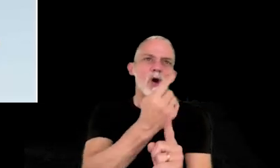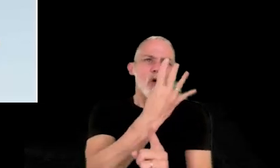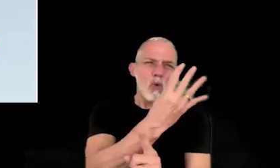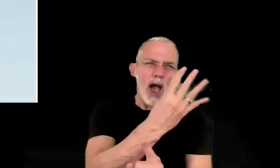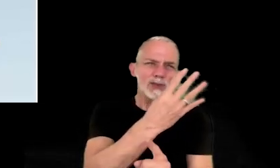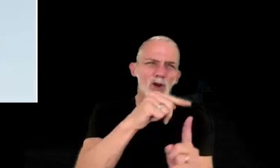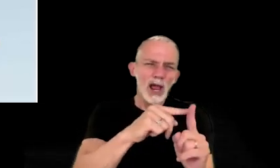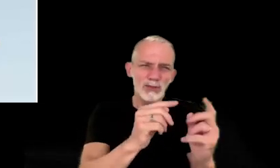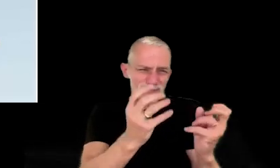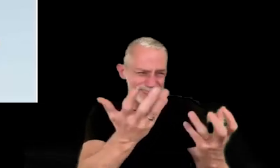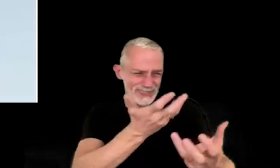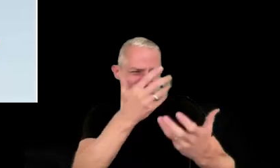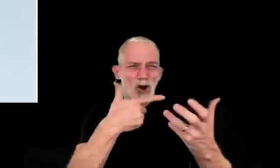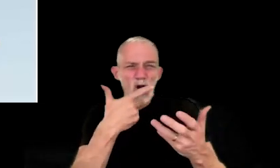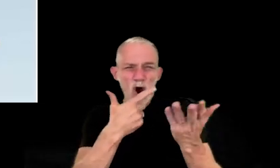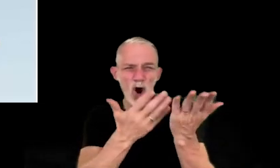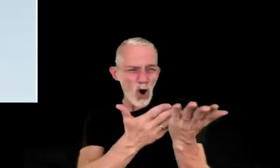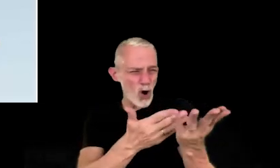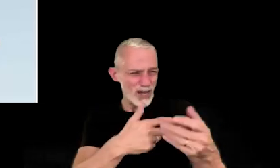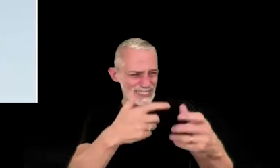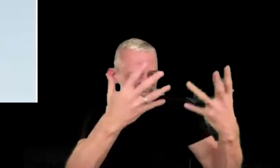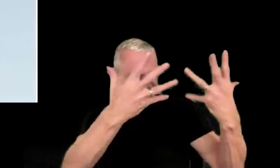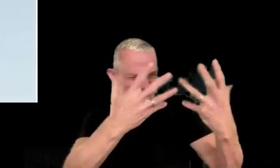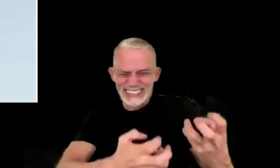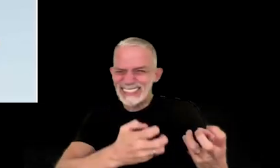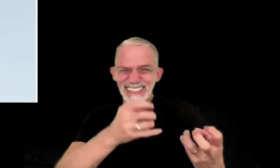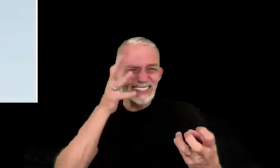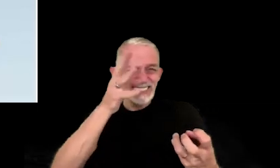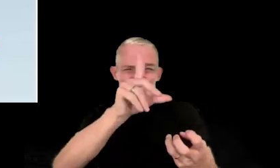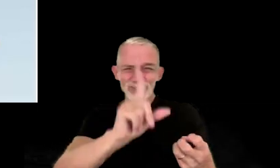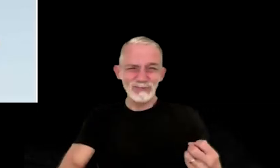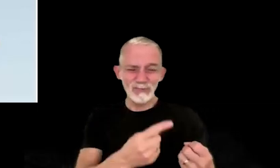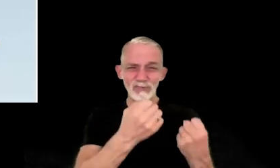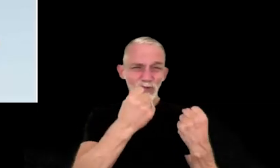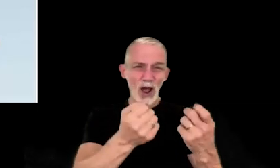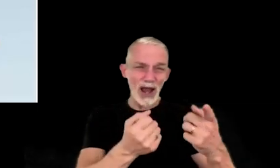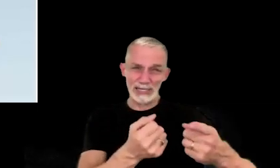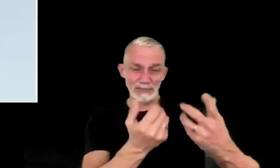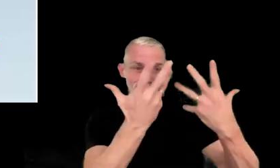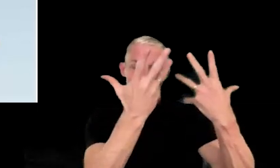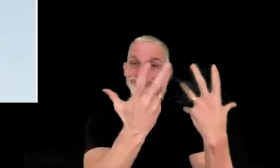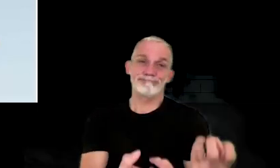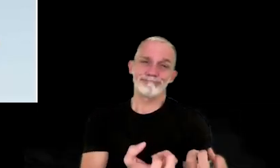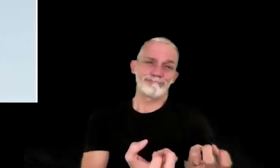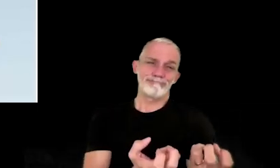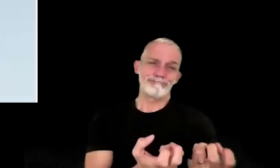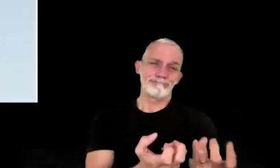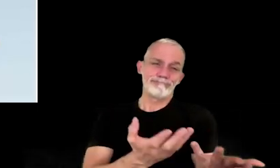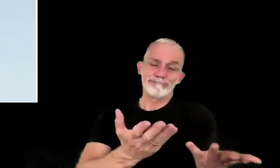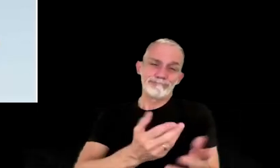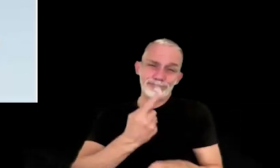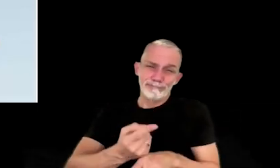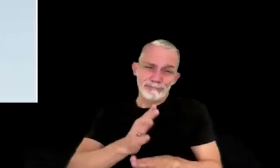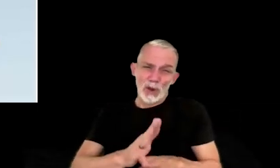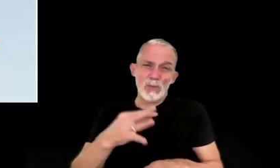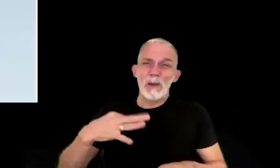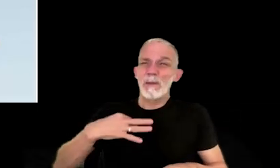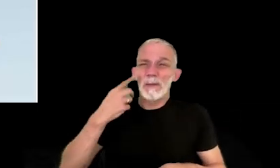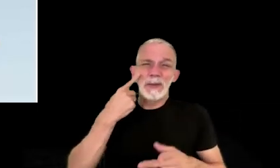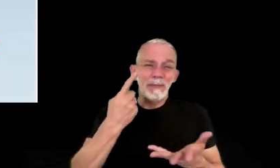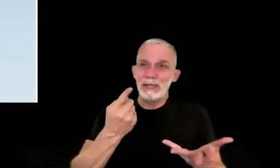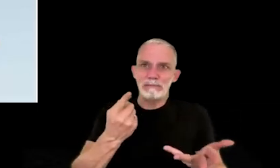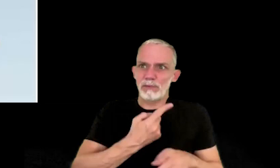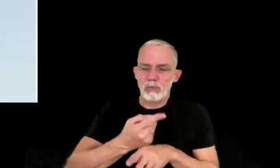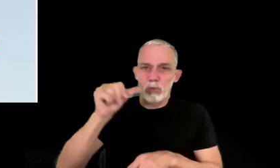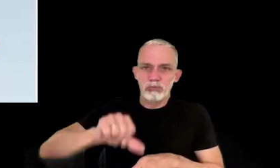grados ya va a haber sequías extremas, ¿no? O sea, ya se va a tornar casi imposible la vida en la Tierra. Estos